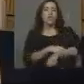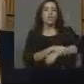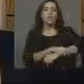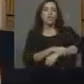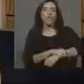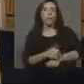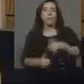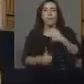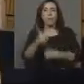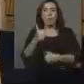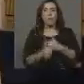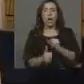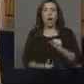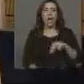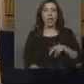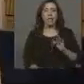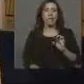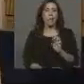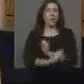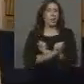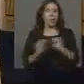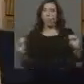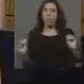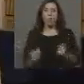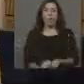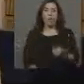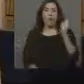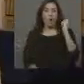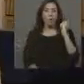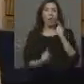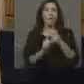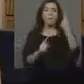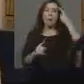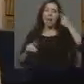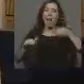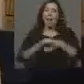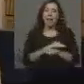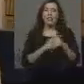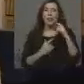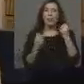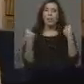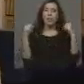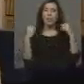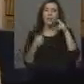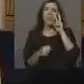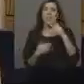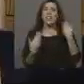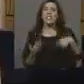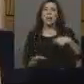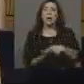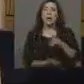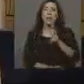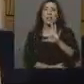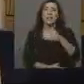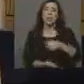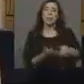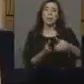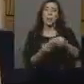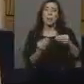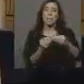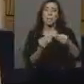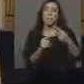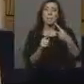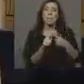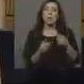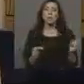Profesional. La ANFP no puede cobrar este peaje de ingreso, puesto que Deportes Valdivia ya pagó 35 millones de pesos